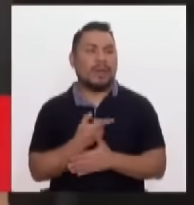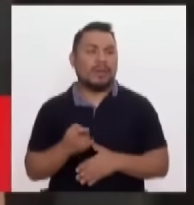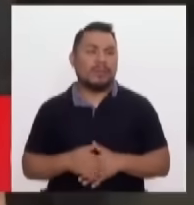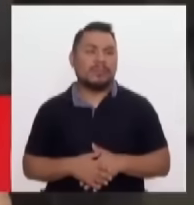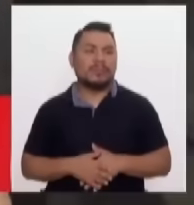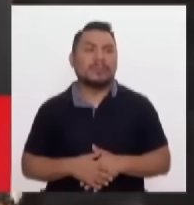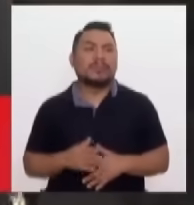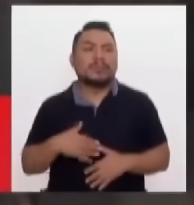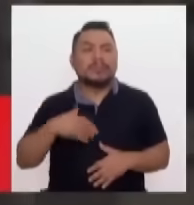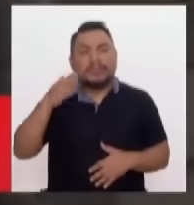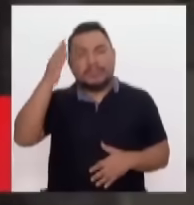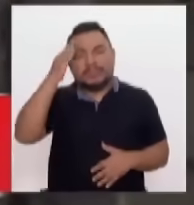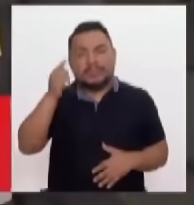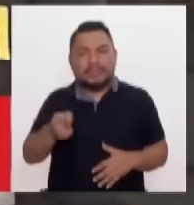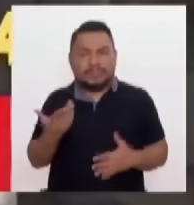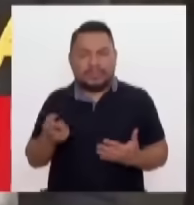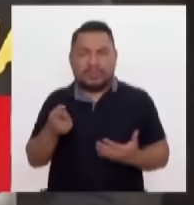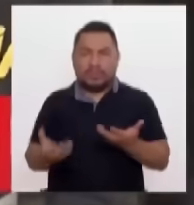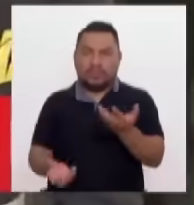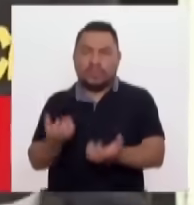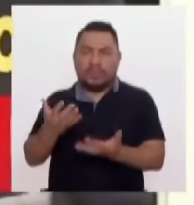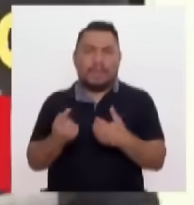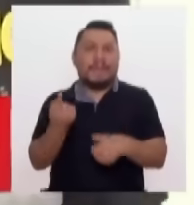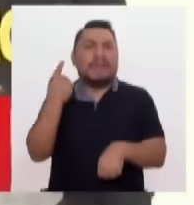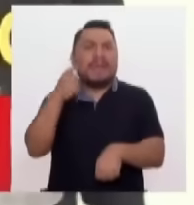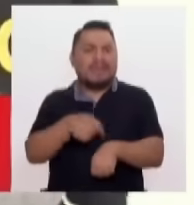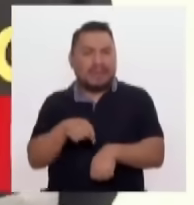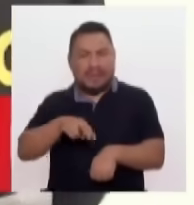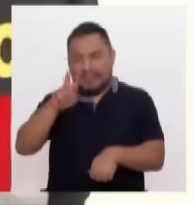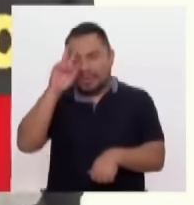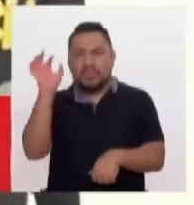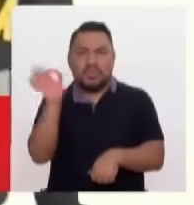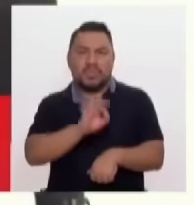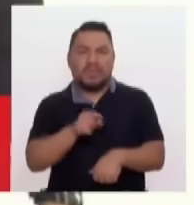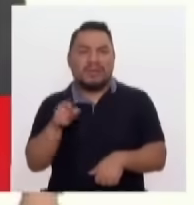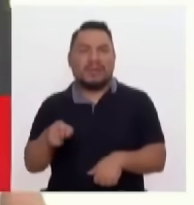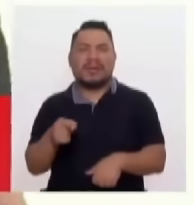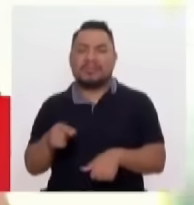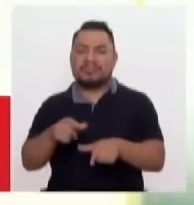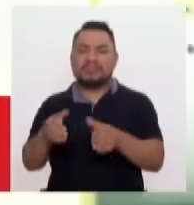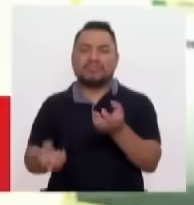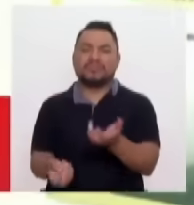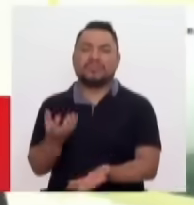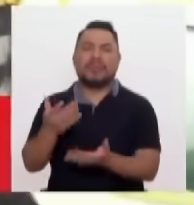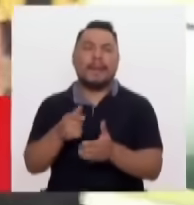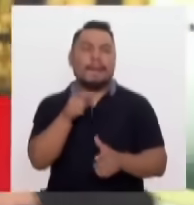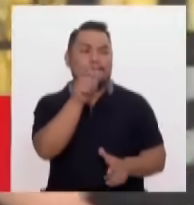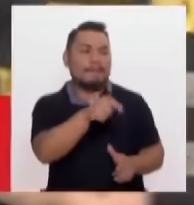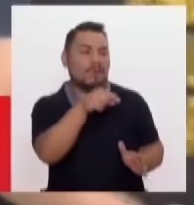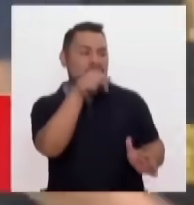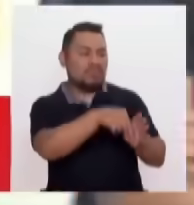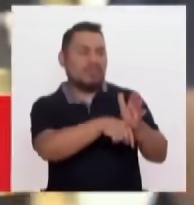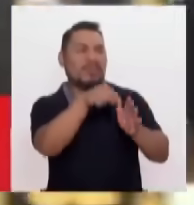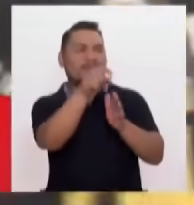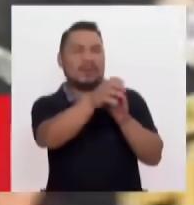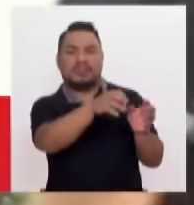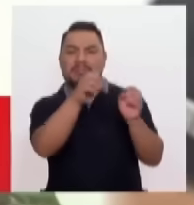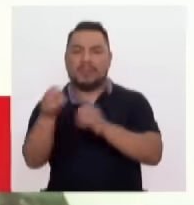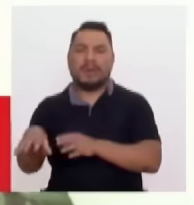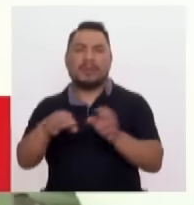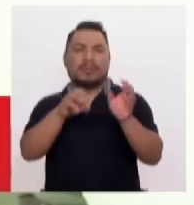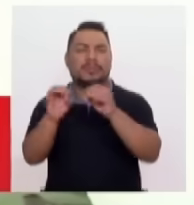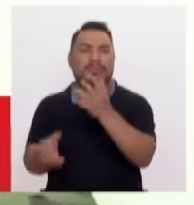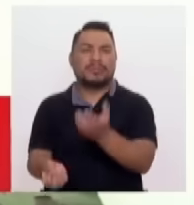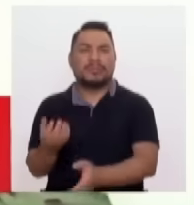Que sepamos o que conozcamos, que escuchemos de que pueden haber fosas comunes donde se entierren a las personas que no se someten